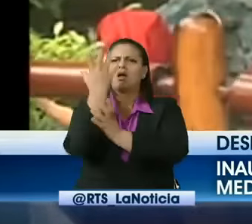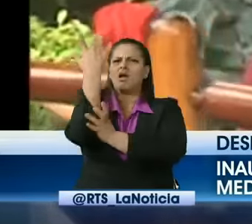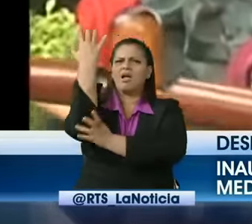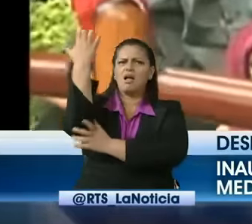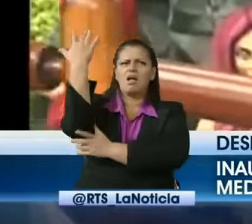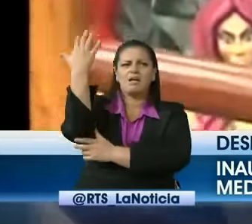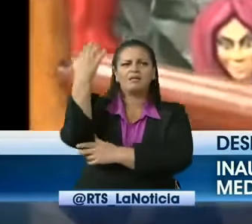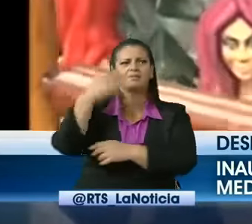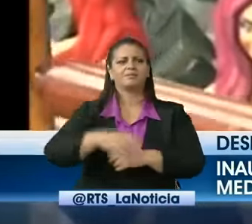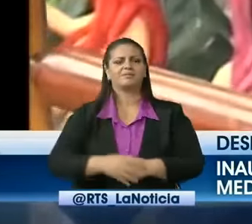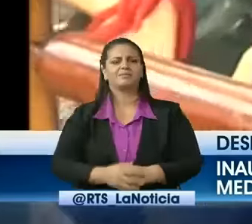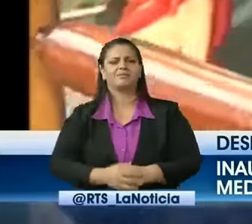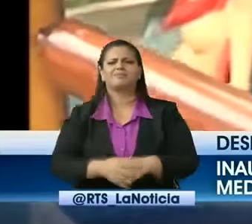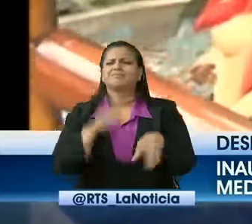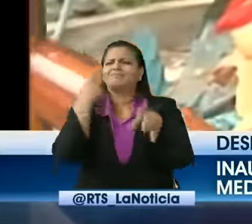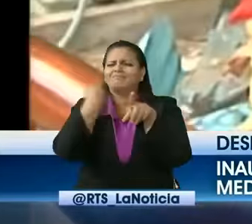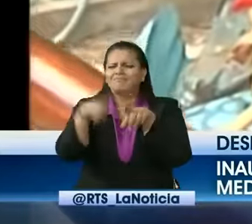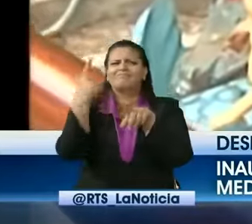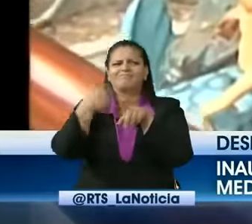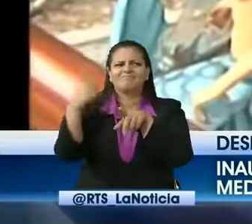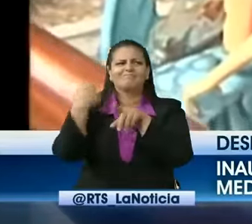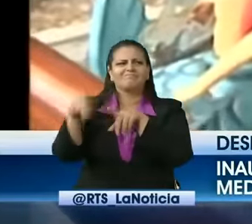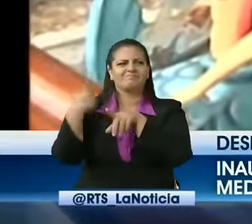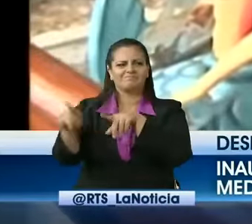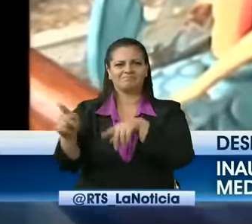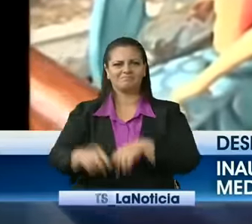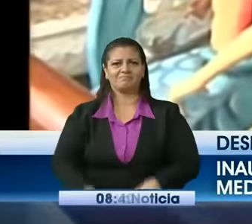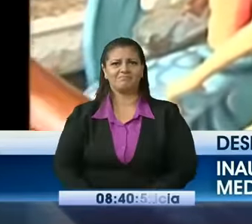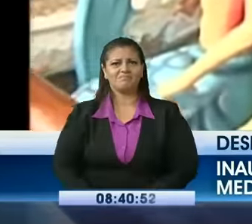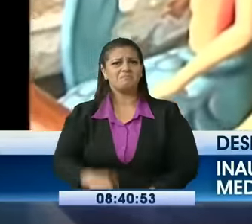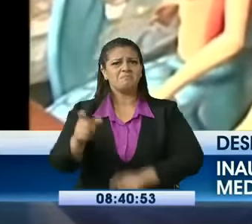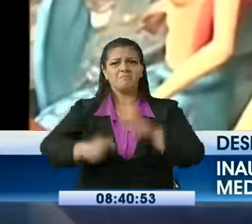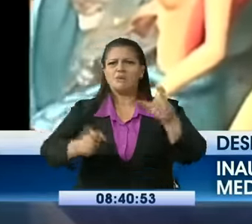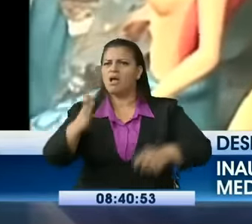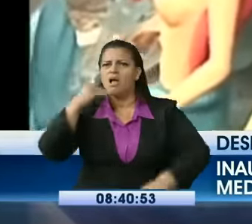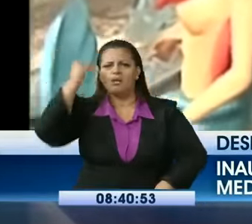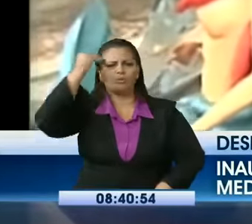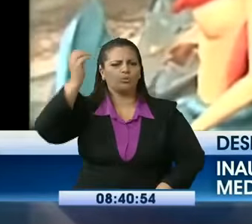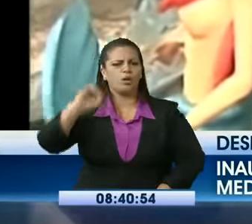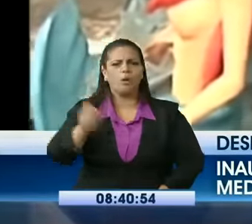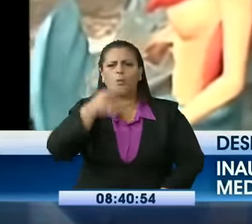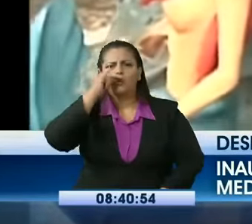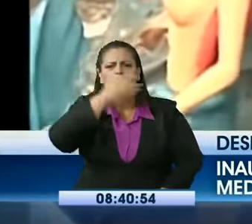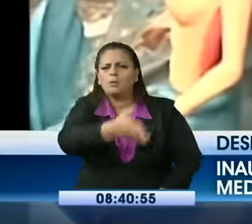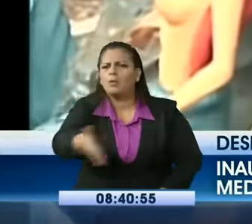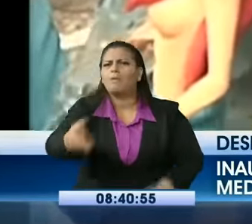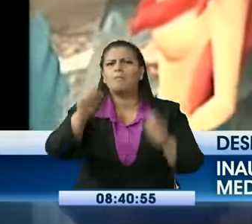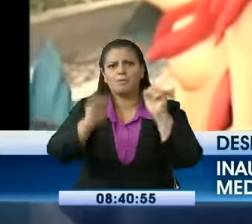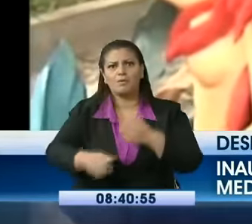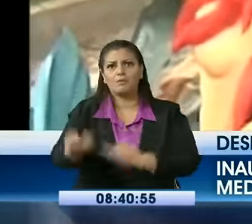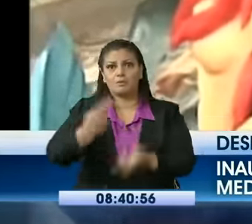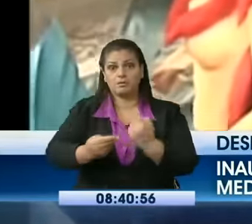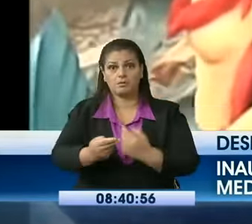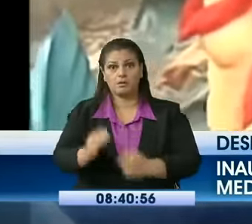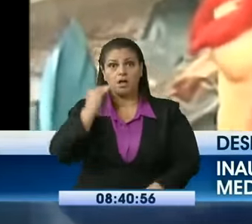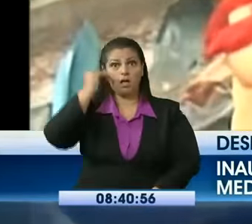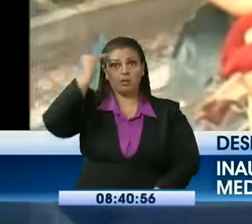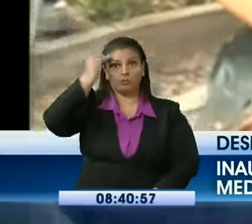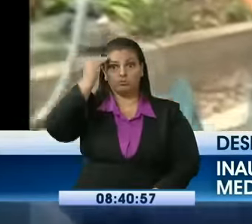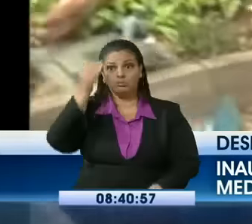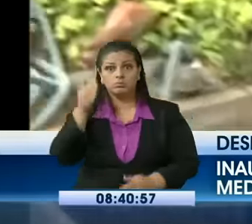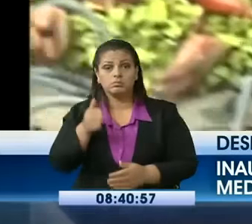encantados, hay muchísimo, muchísimo en esta exposición. Grandes y chicos se van a divertir. ¿Cuál es el precio de la entrada? Tenemos un costo de $3 para